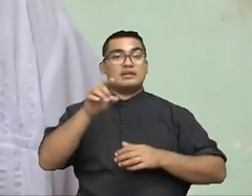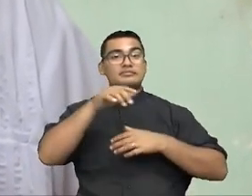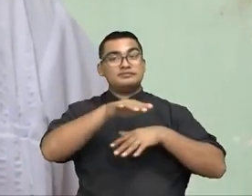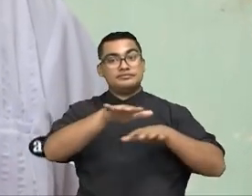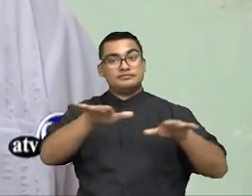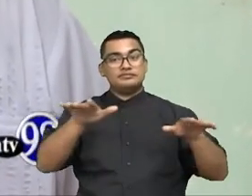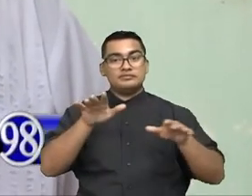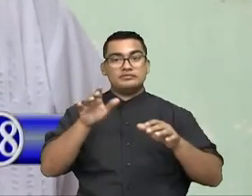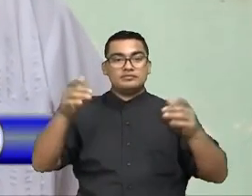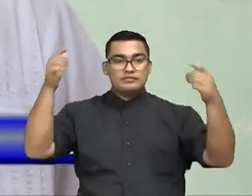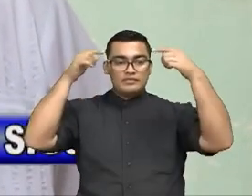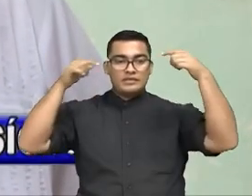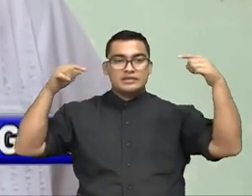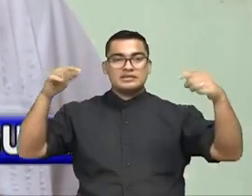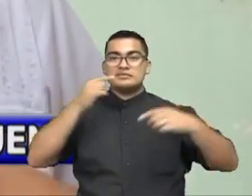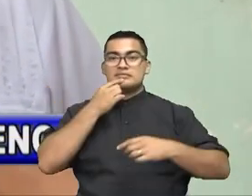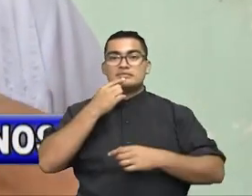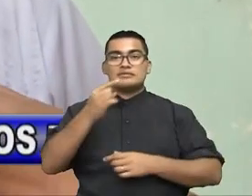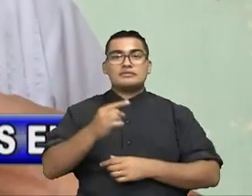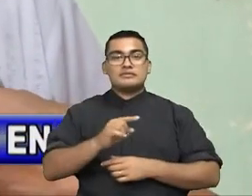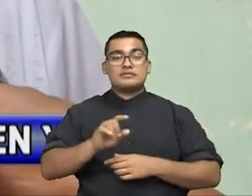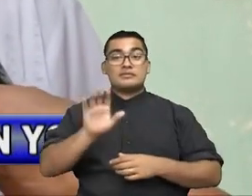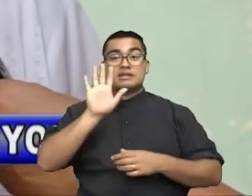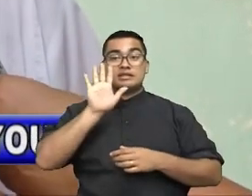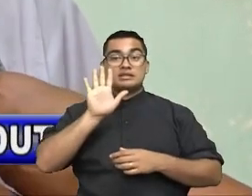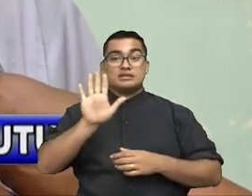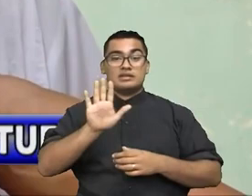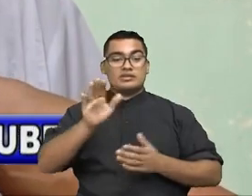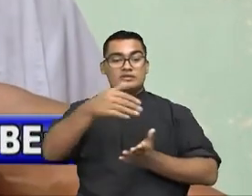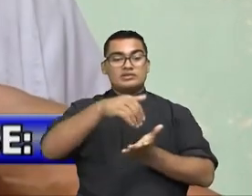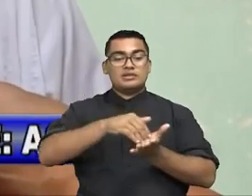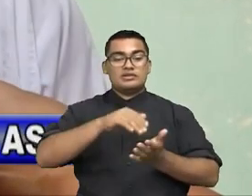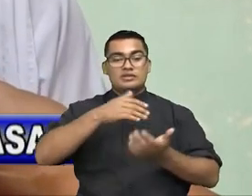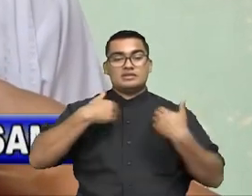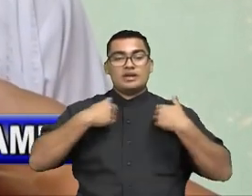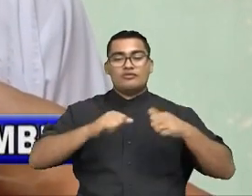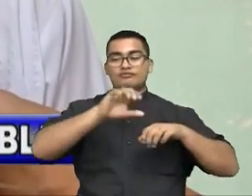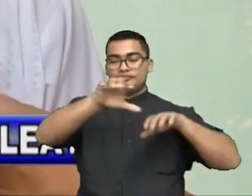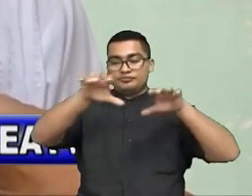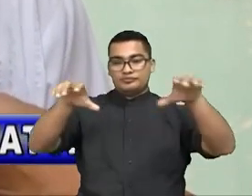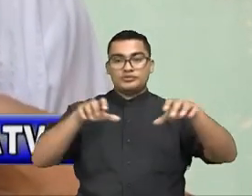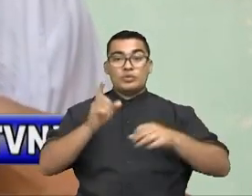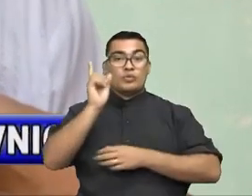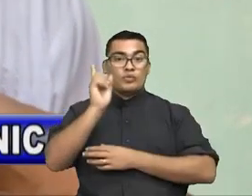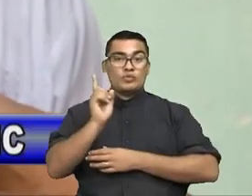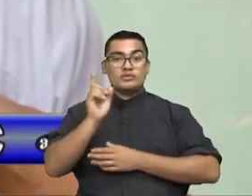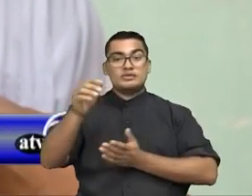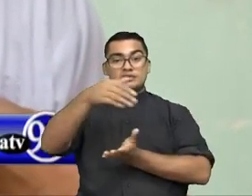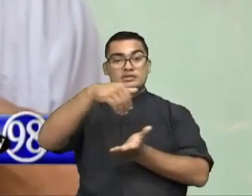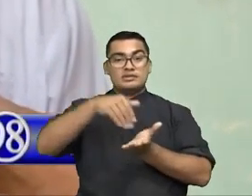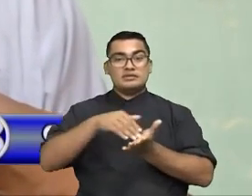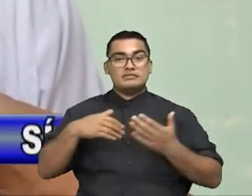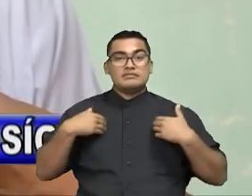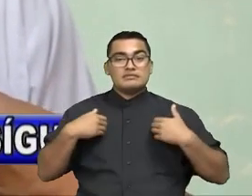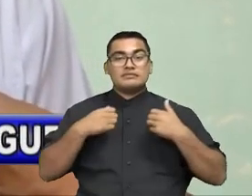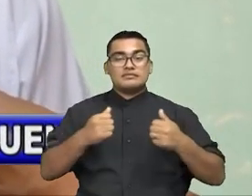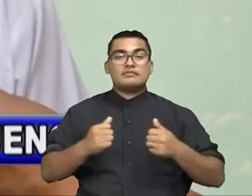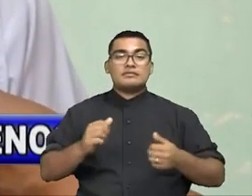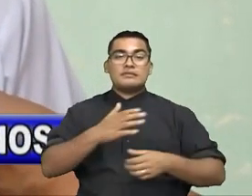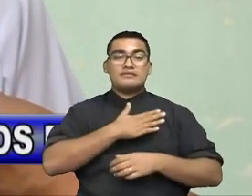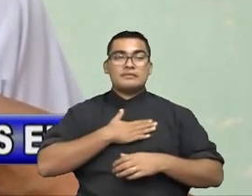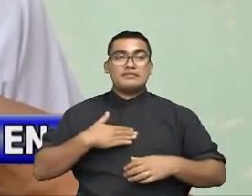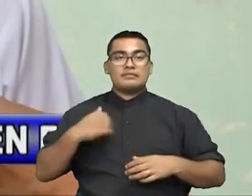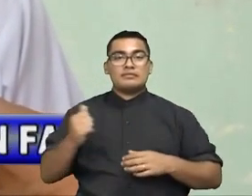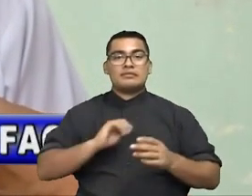Monimbó, que son 5 puestos de salud, un centro de salud, ¿verdad?, que esto nos va a dar una mejoría